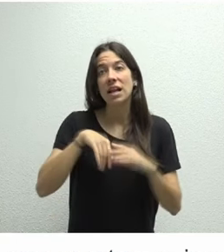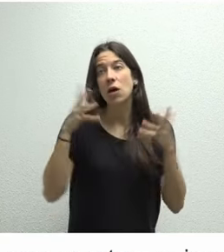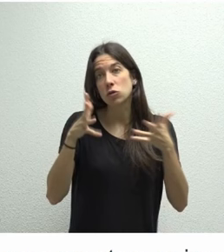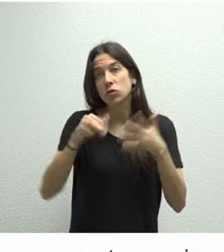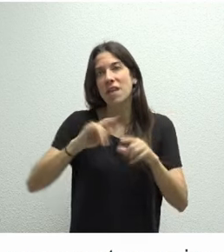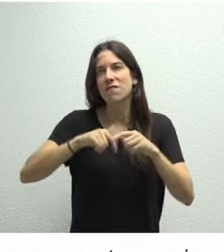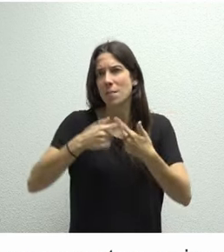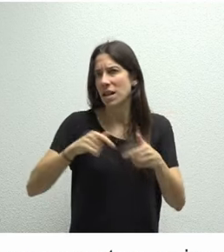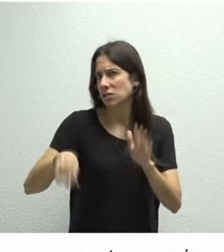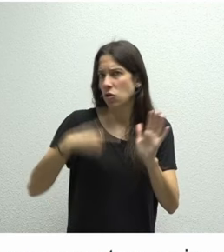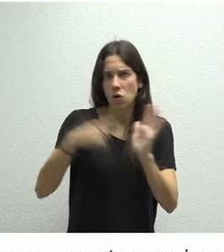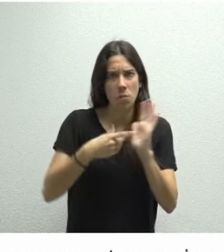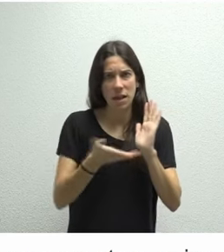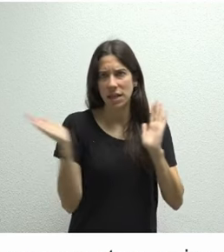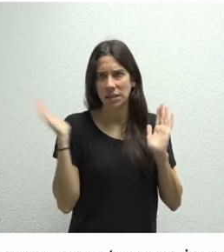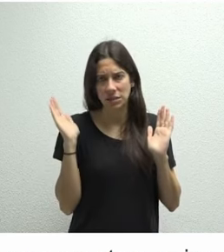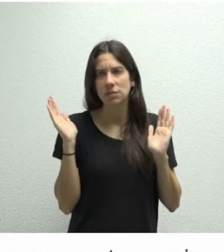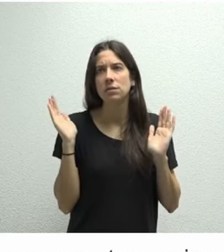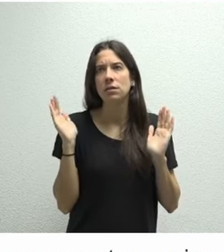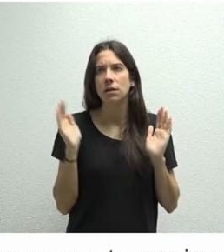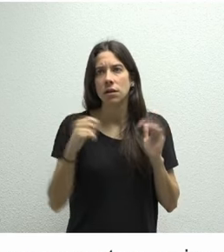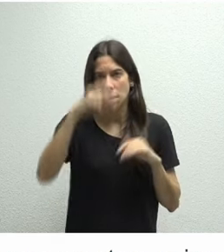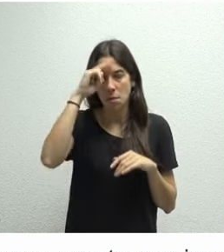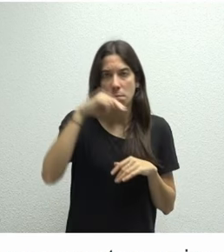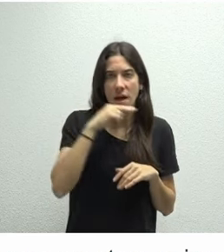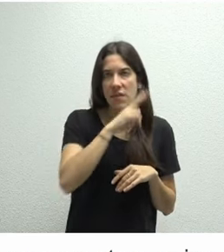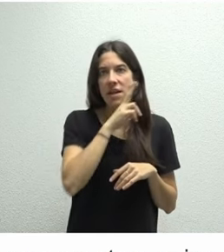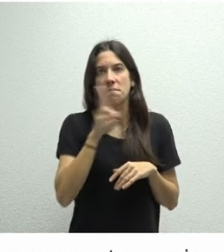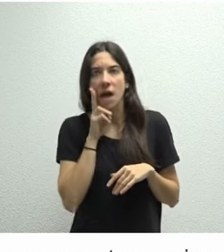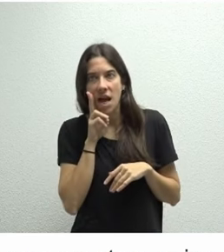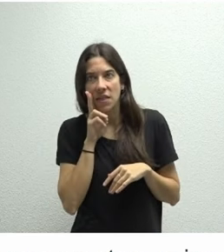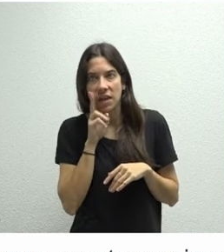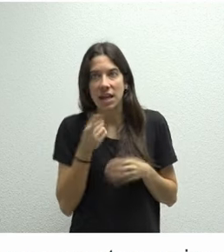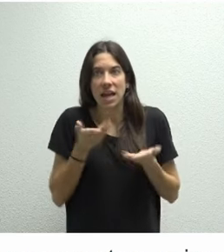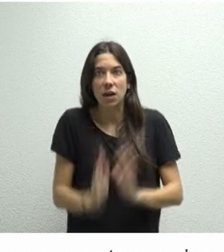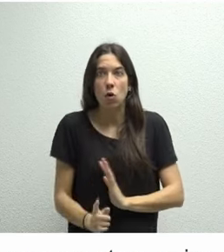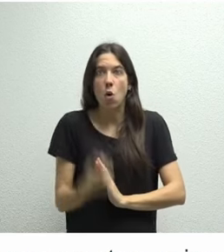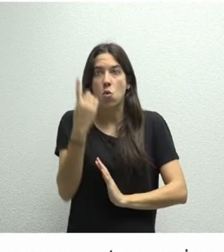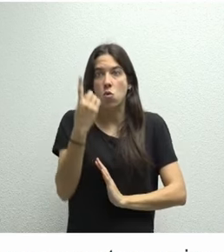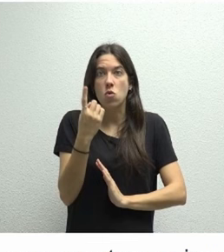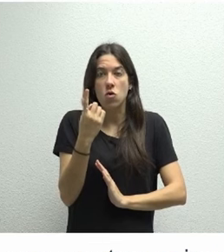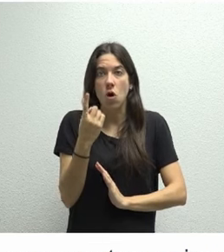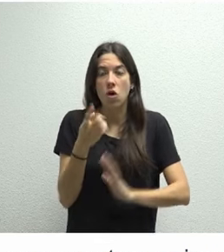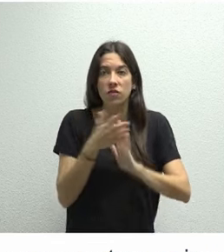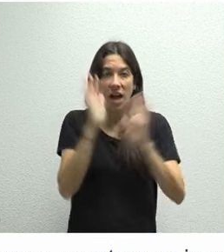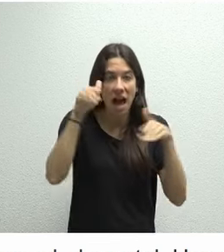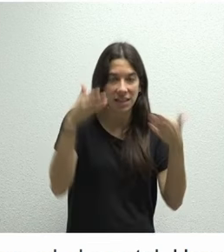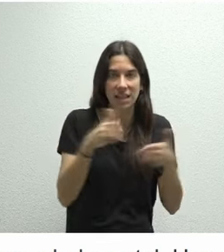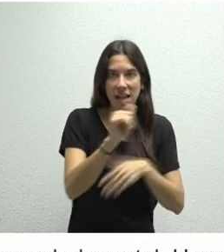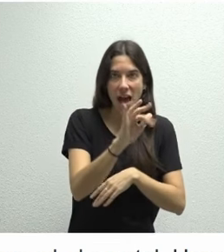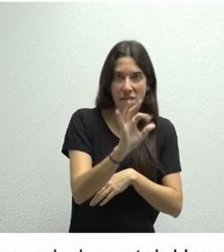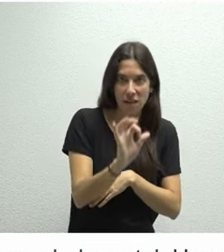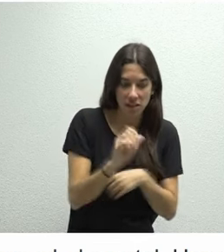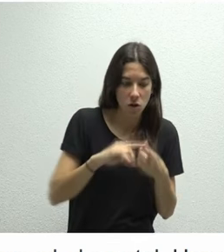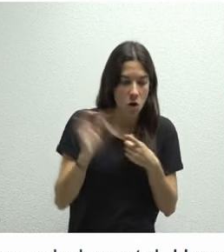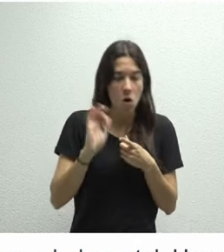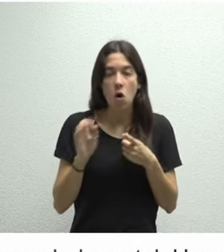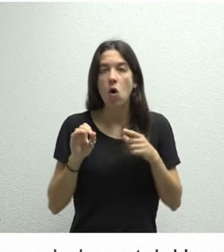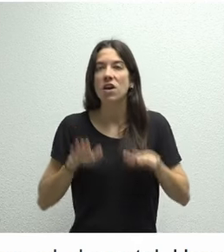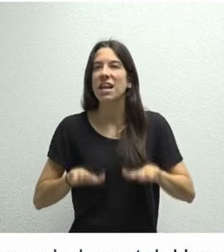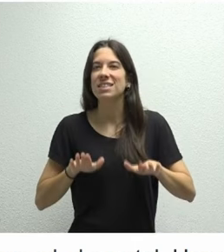completas eh es yo llevo padre madre y uno de los hijos está siendo atendido en afas o o es residente de